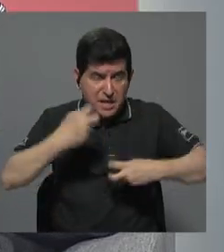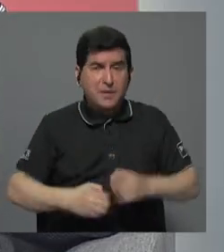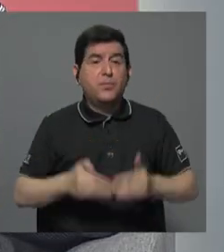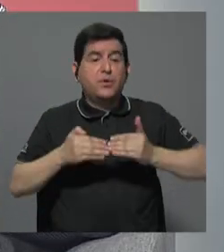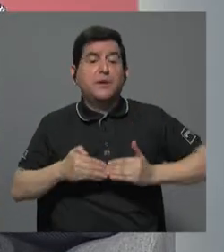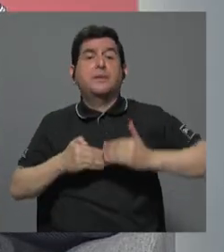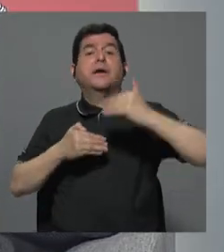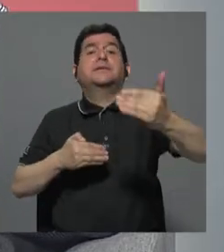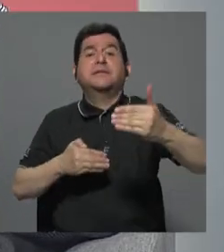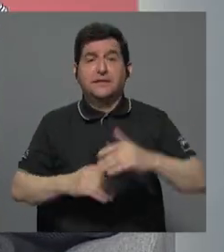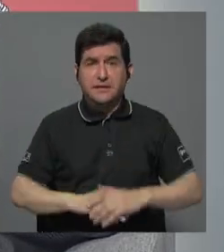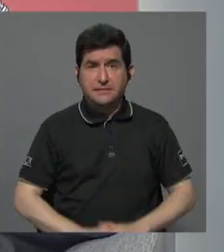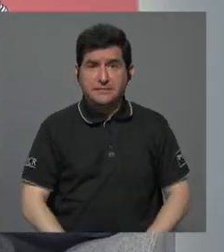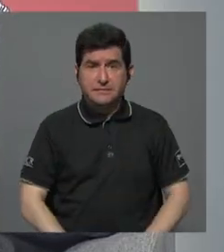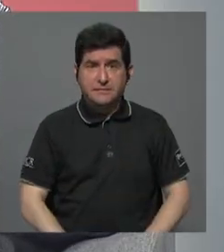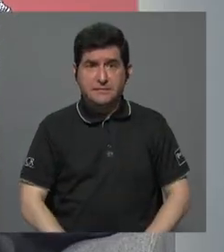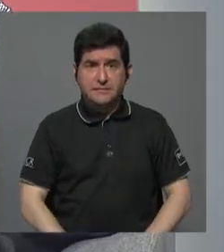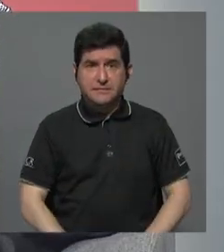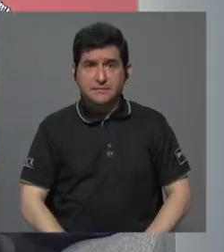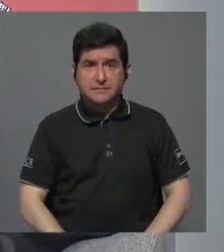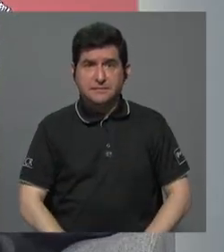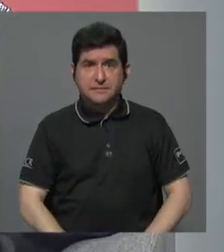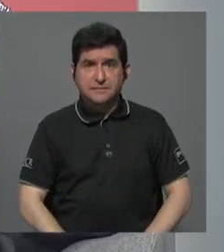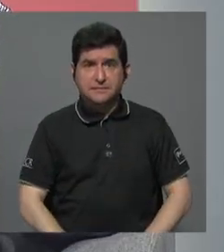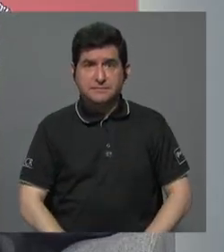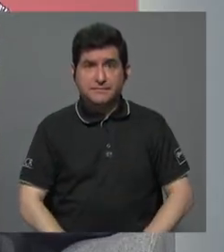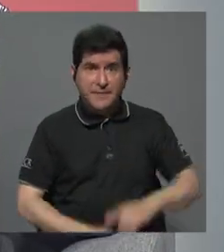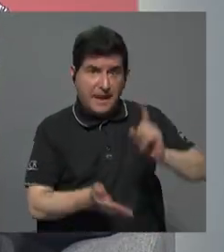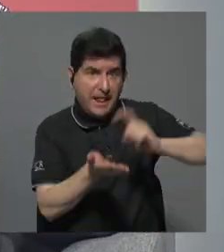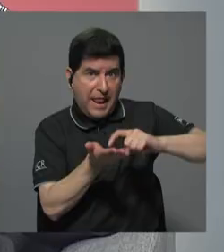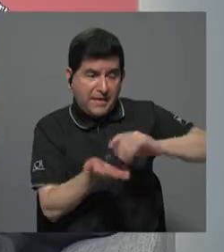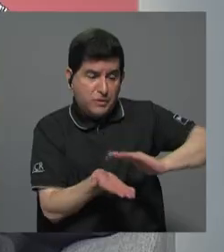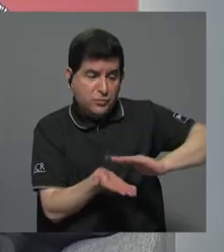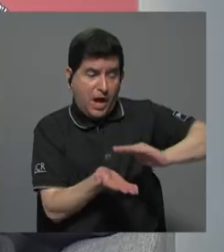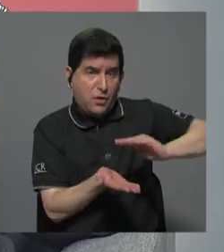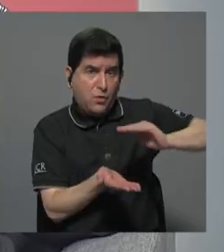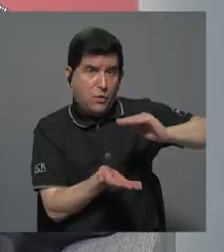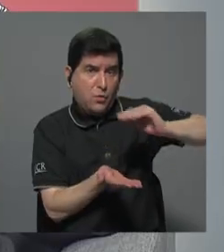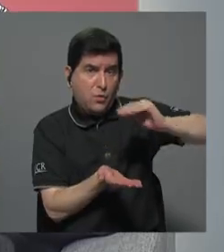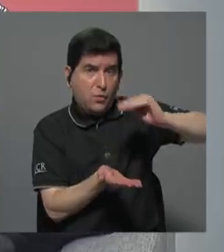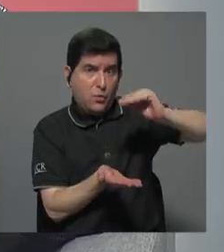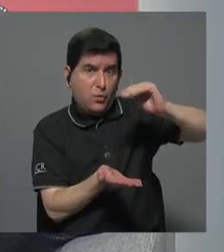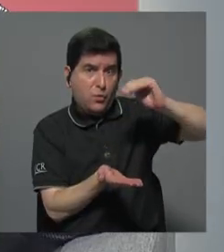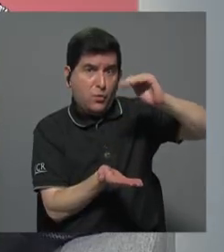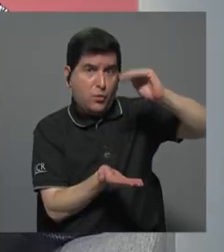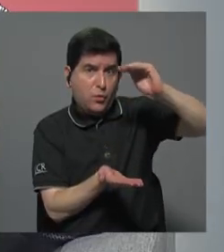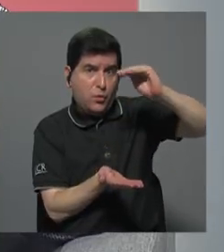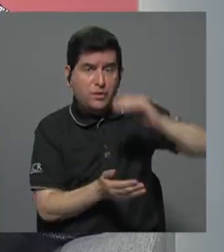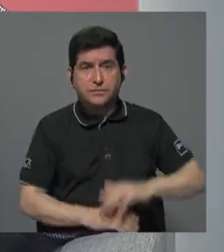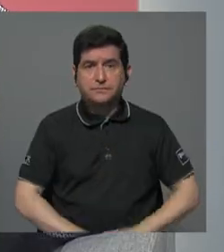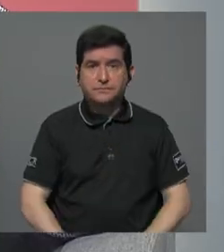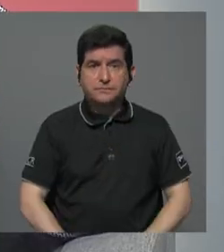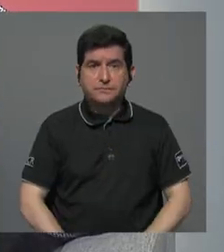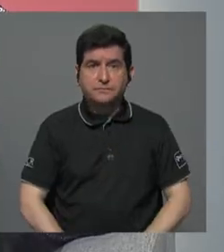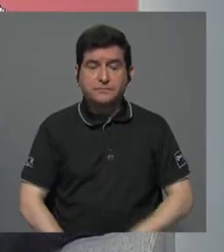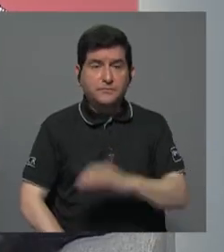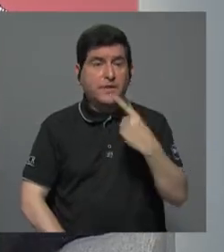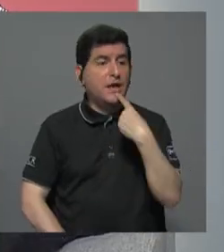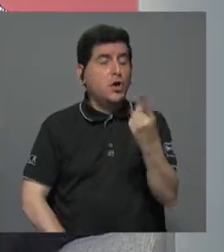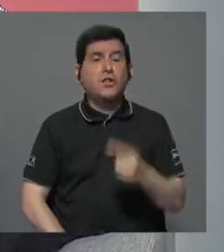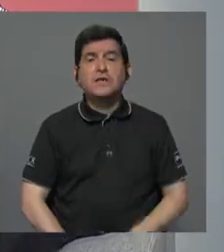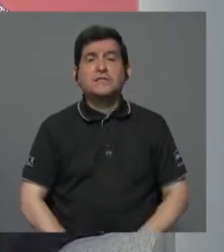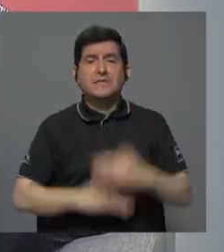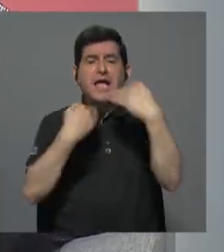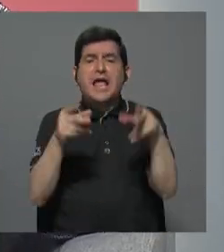aquí en adelante es que la deuda sigue creciendo la deuda sigue creciendo y lo que señala la